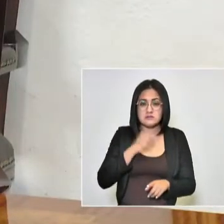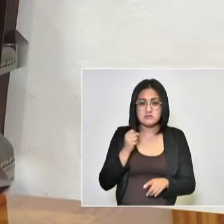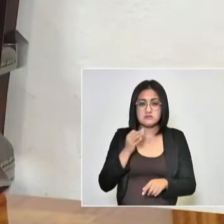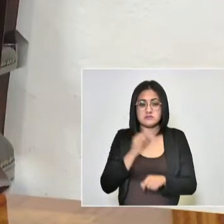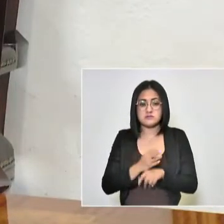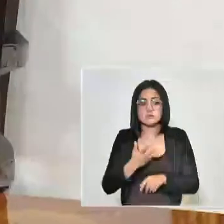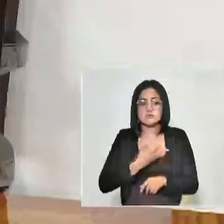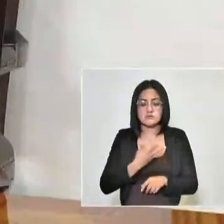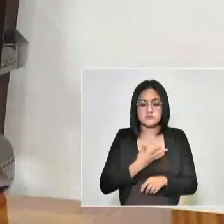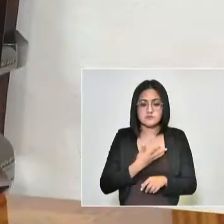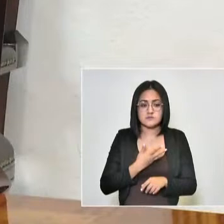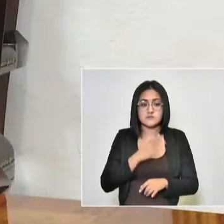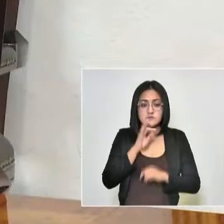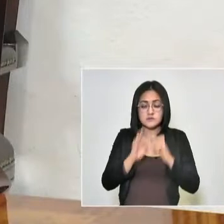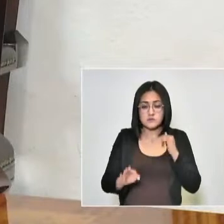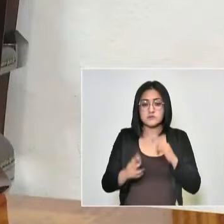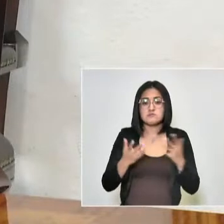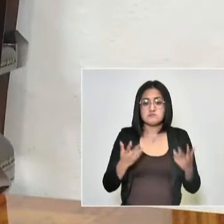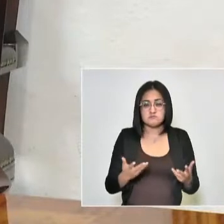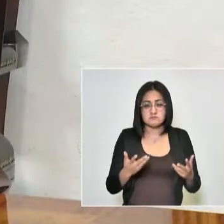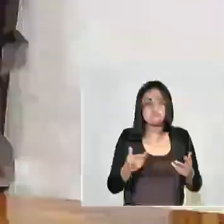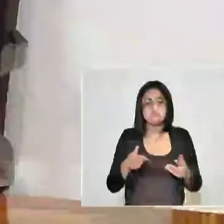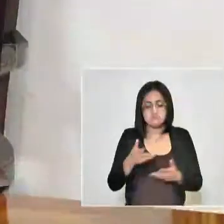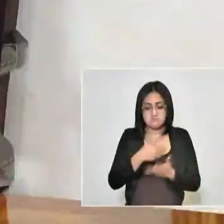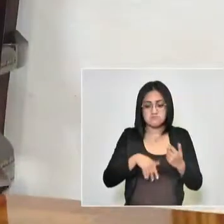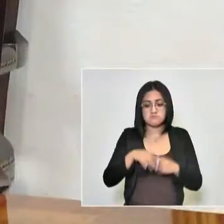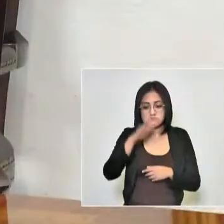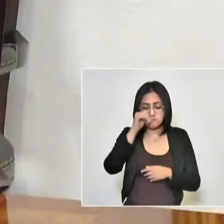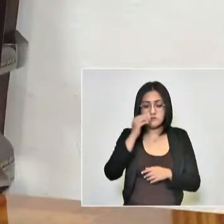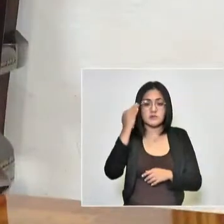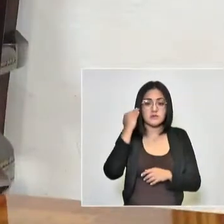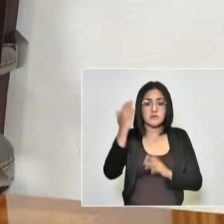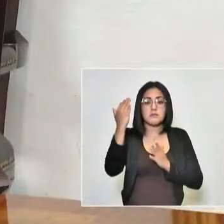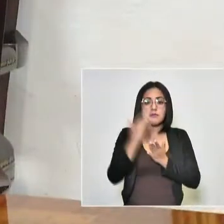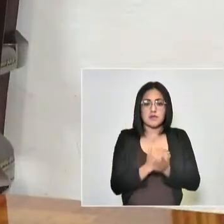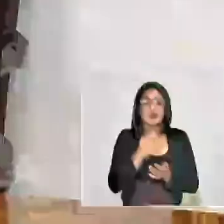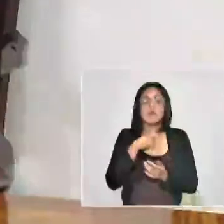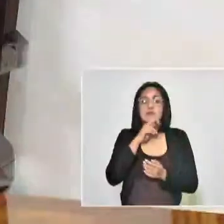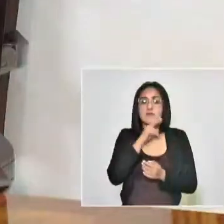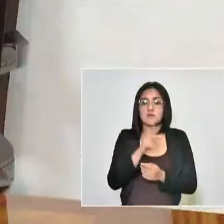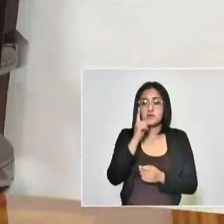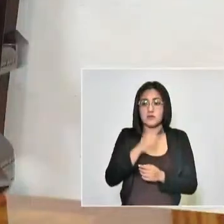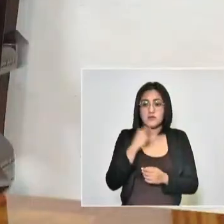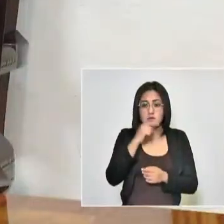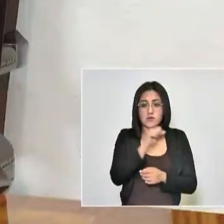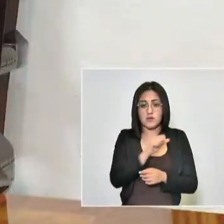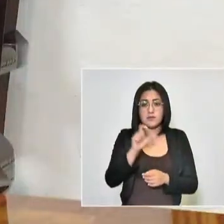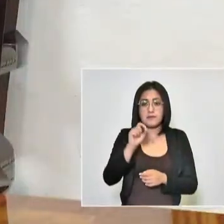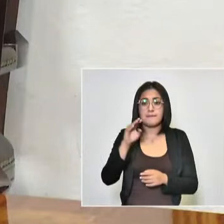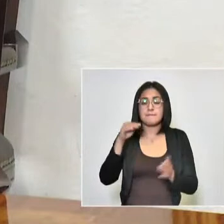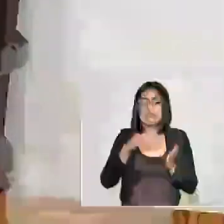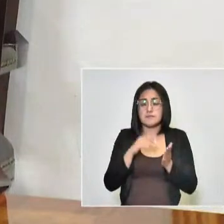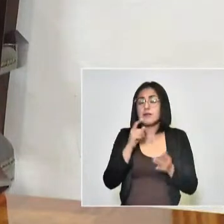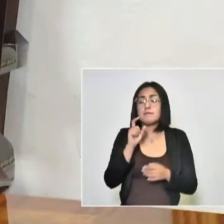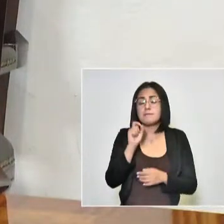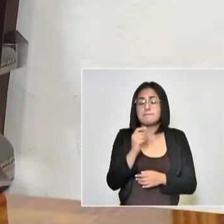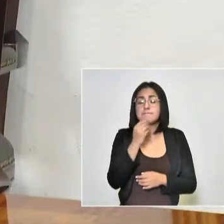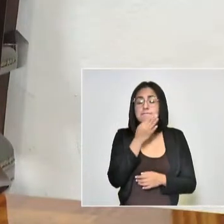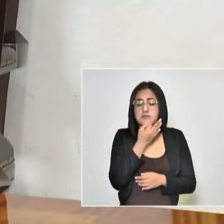equipamiento de última tecnología, hemos reducido el tiempo de respuesta de 1 hora a 20 minutos,